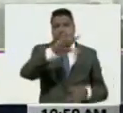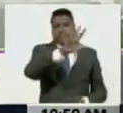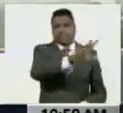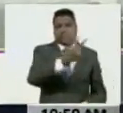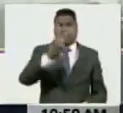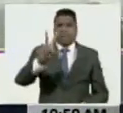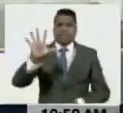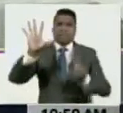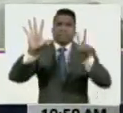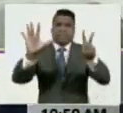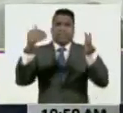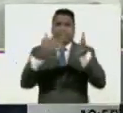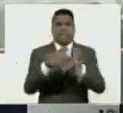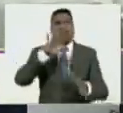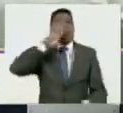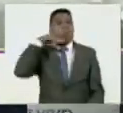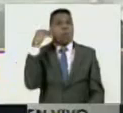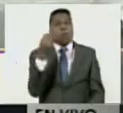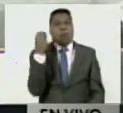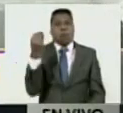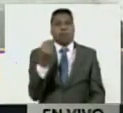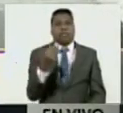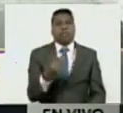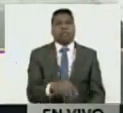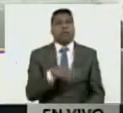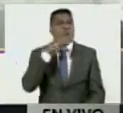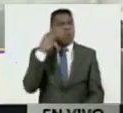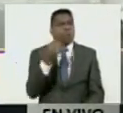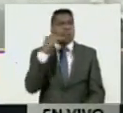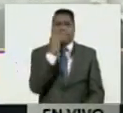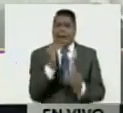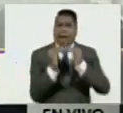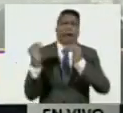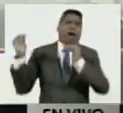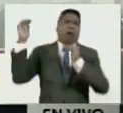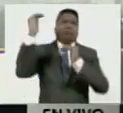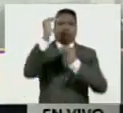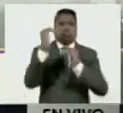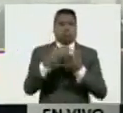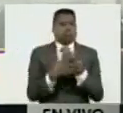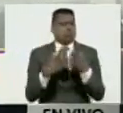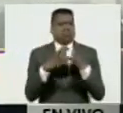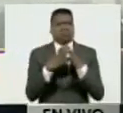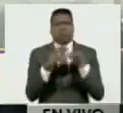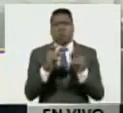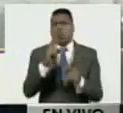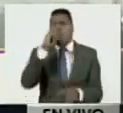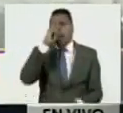4.425.300 jóvenes, muchachos, muchachas, adultos, de todas las edades, en